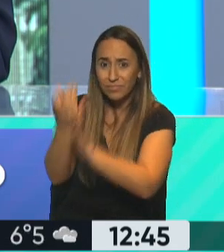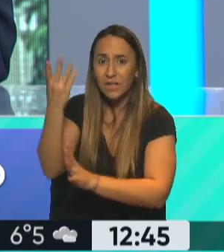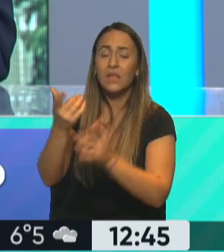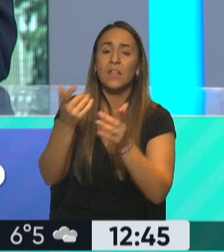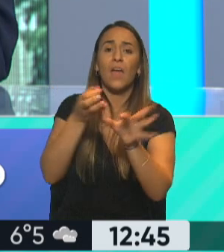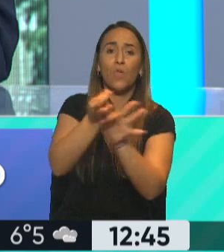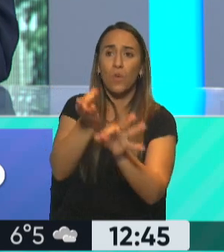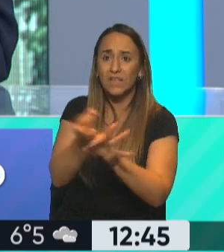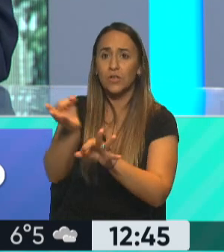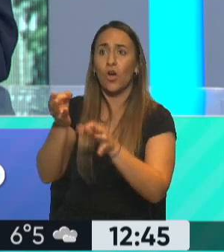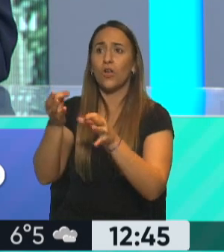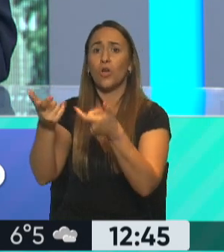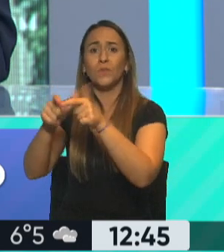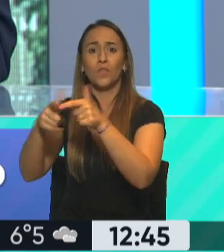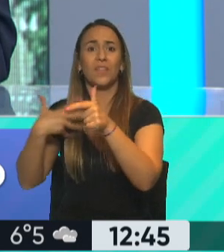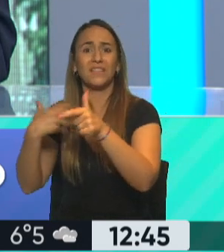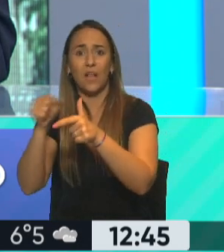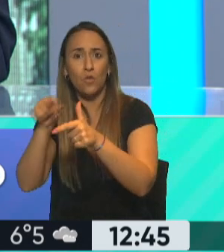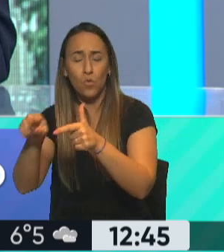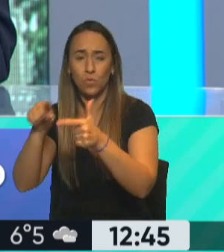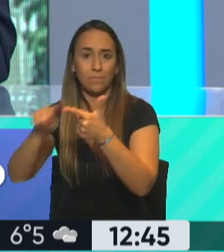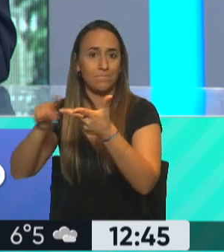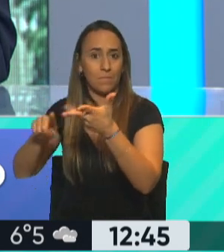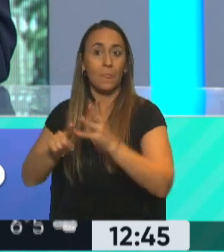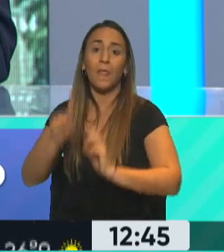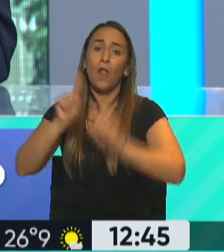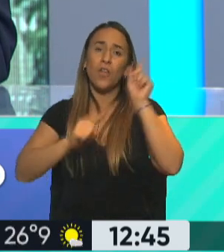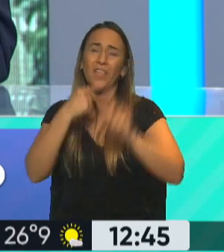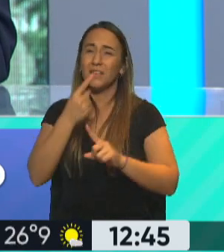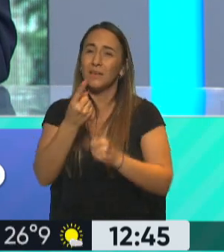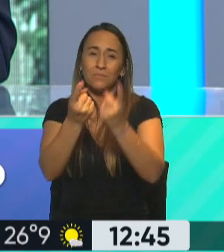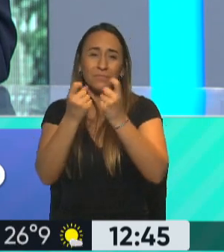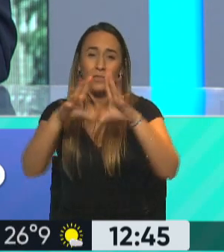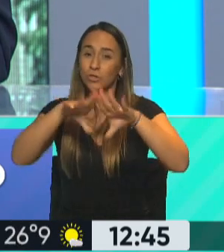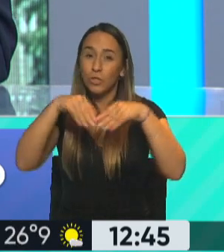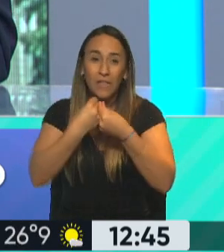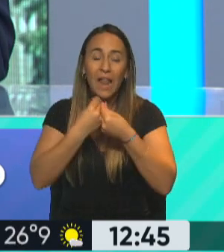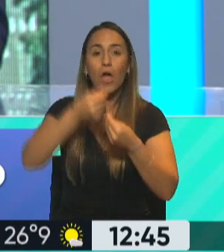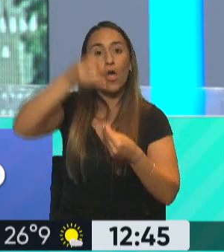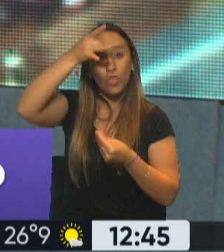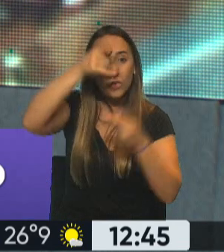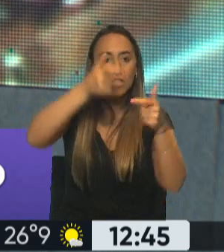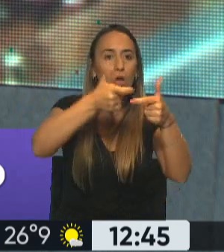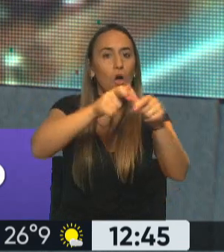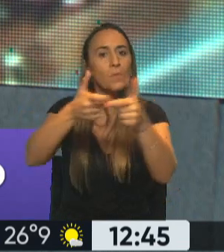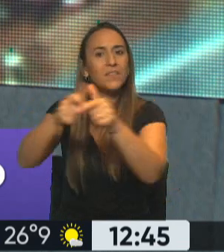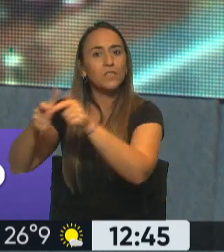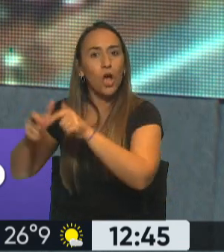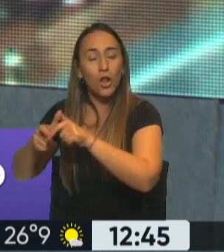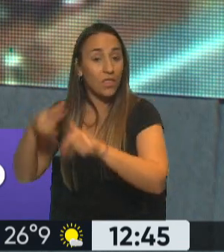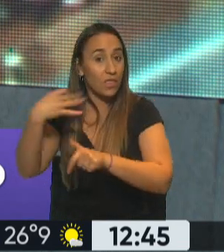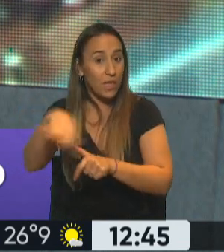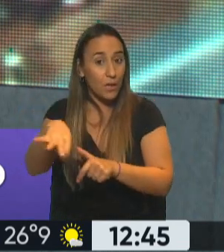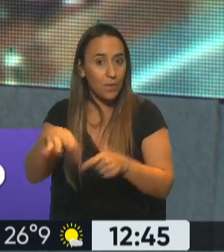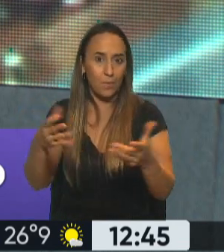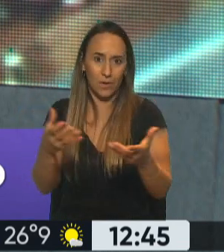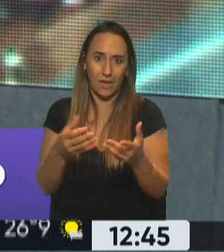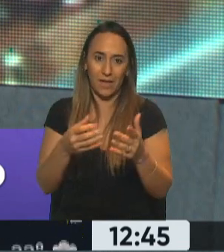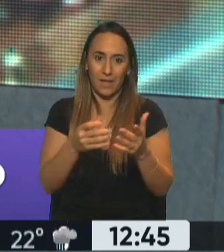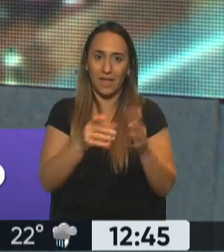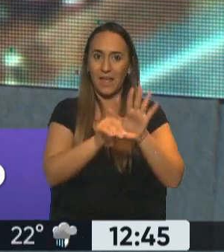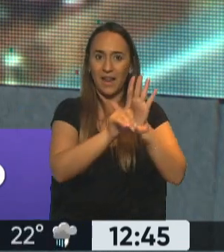salud. Algunos hablan que hay que conformar cerca de 12 comisiones. Claro, teniendo en cuenta lo amplio y